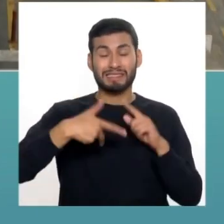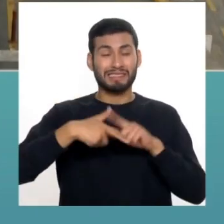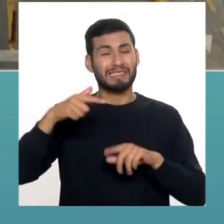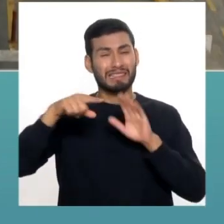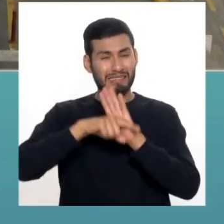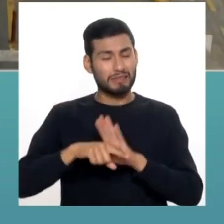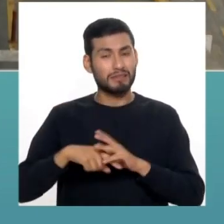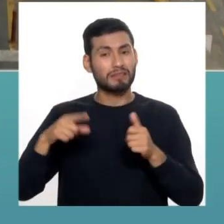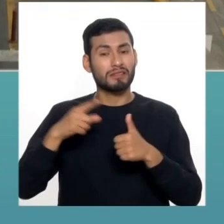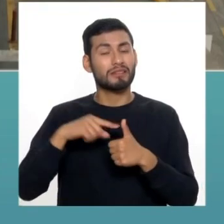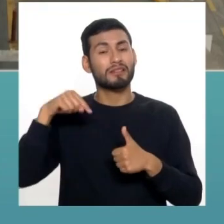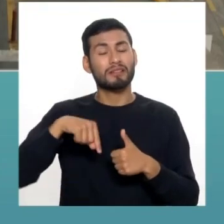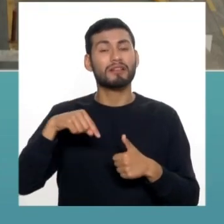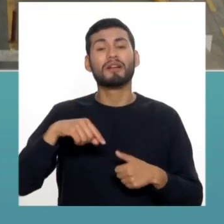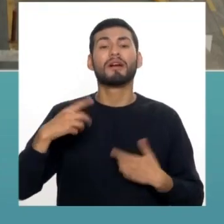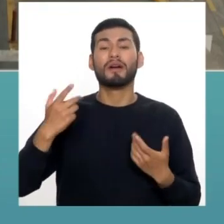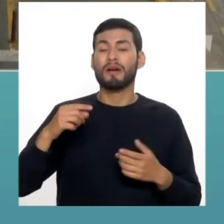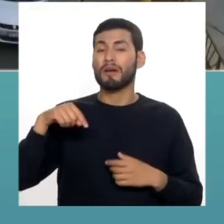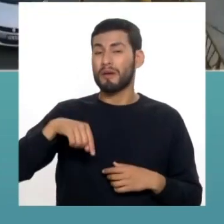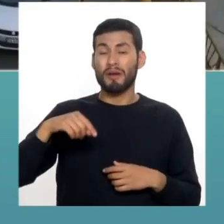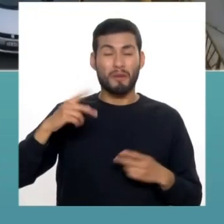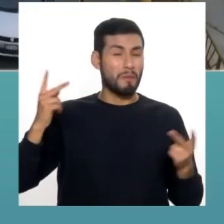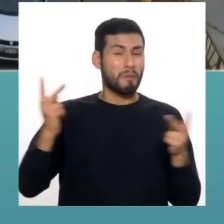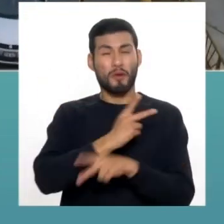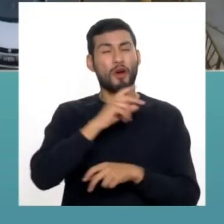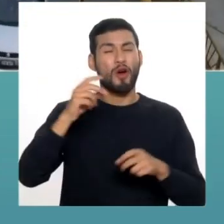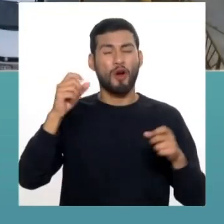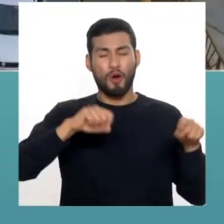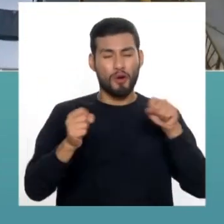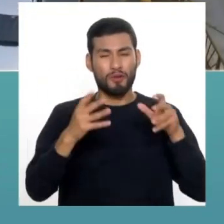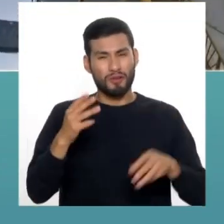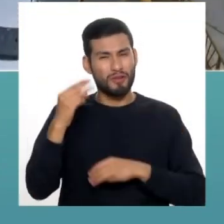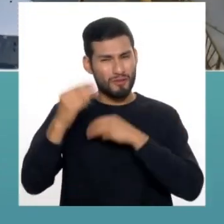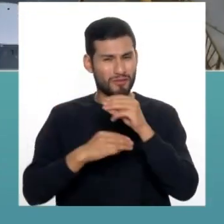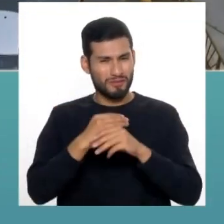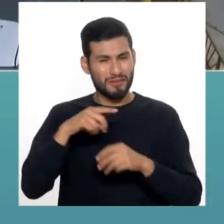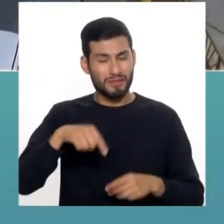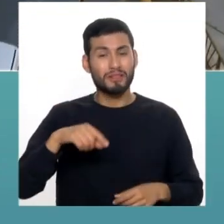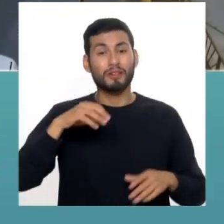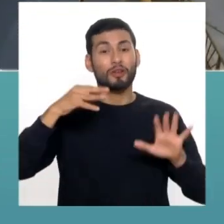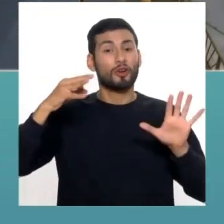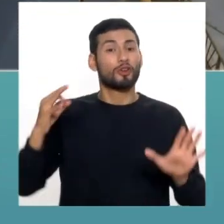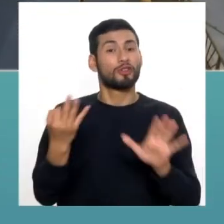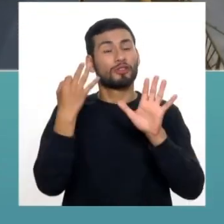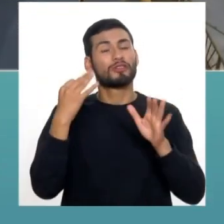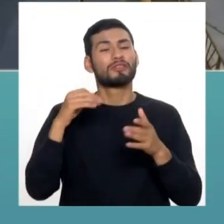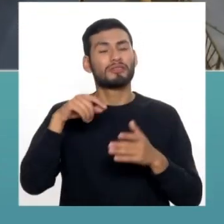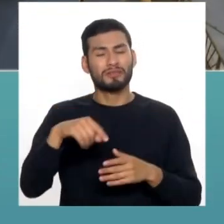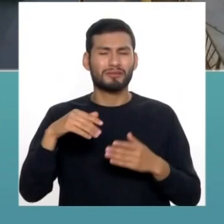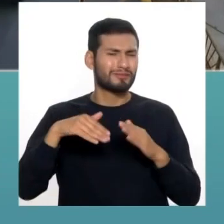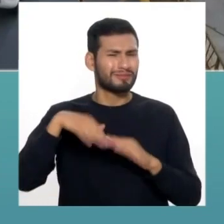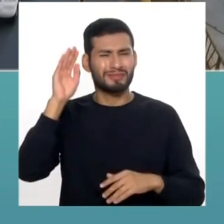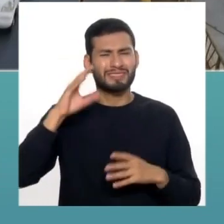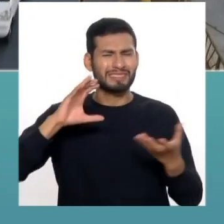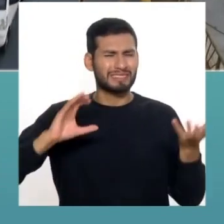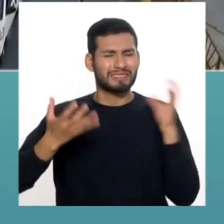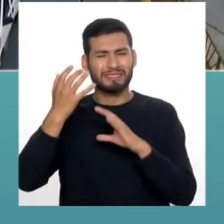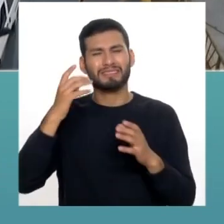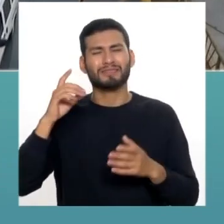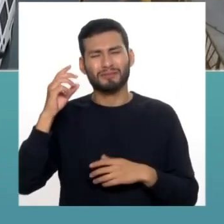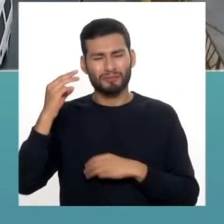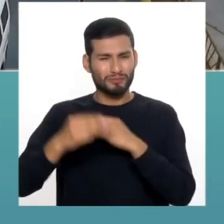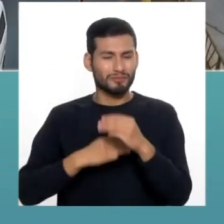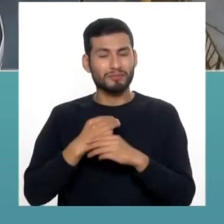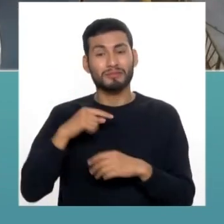primer ranking es, somos los segundos peores conductores a nivel mundial. Somos la octava ciudad con mayor caos vehicular del mundo y